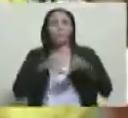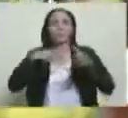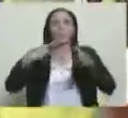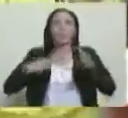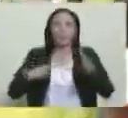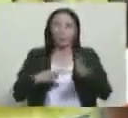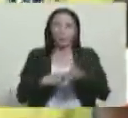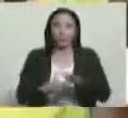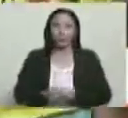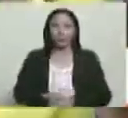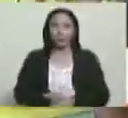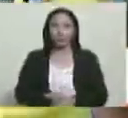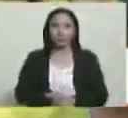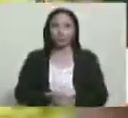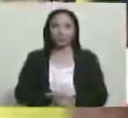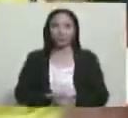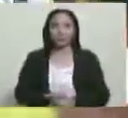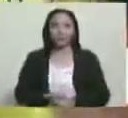Recreadores.